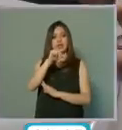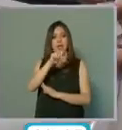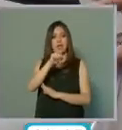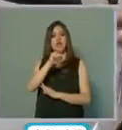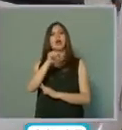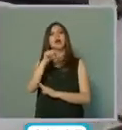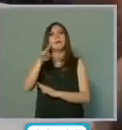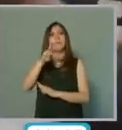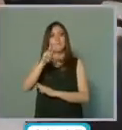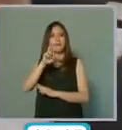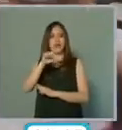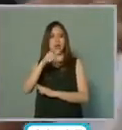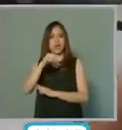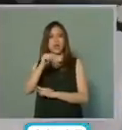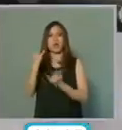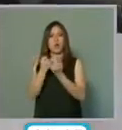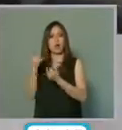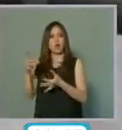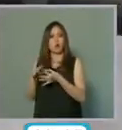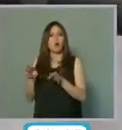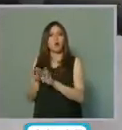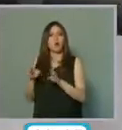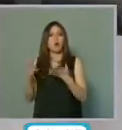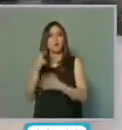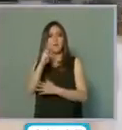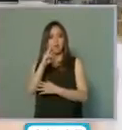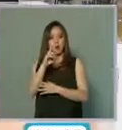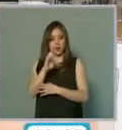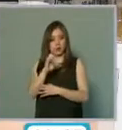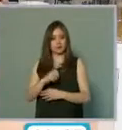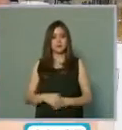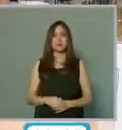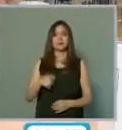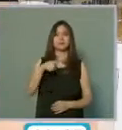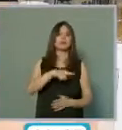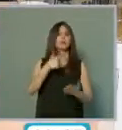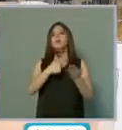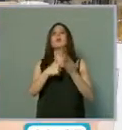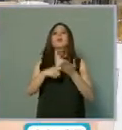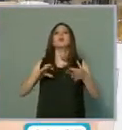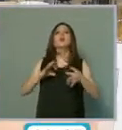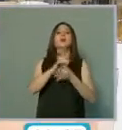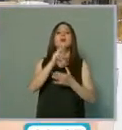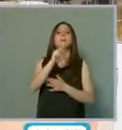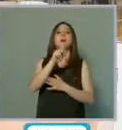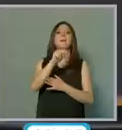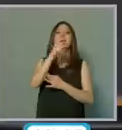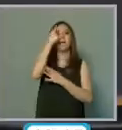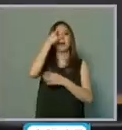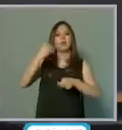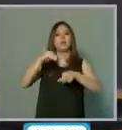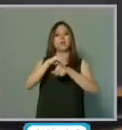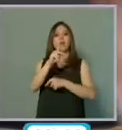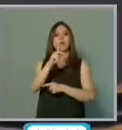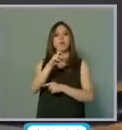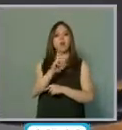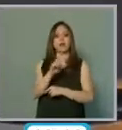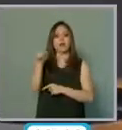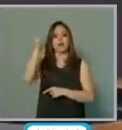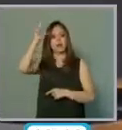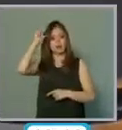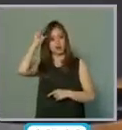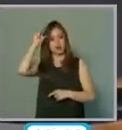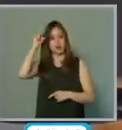Ok, vamos a comenzar entonces primero acitronando nuestra cebolla junto con nuestra papa para ir preparando nuestro puré de zanahoria. Del otro